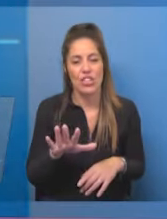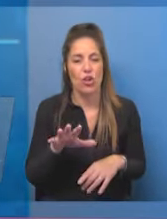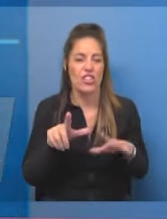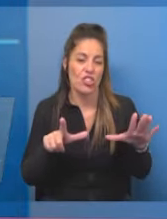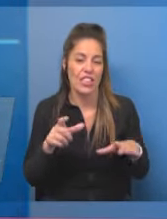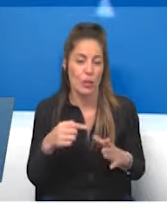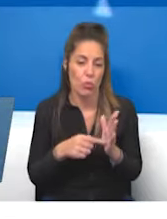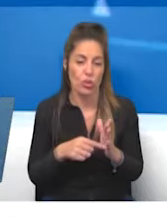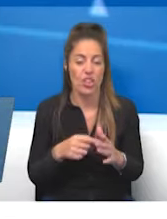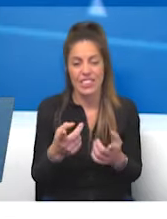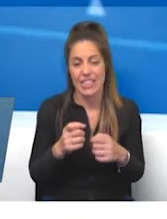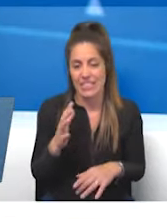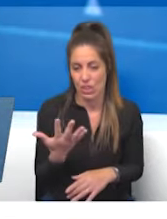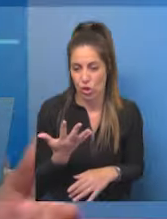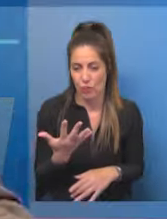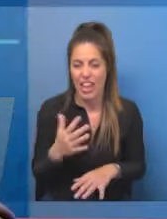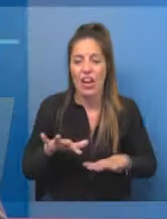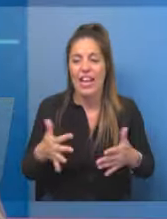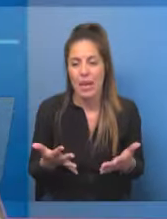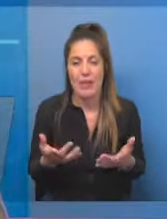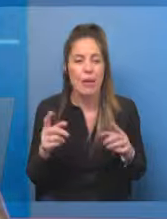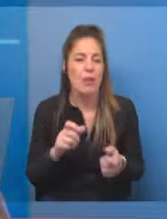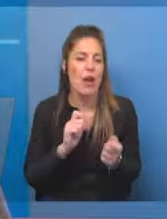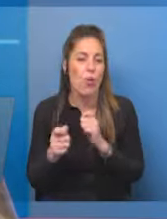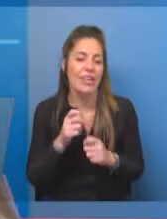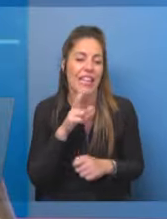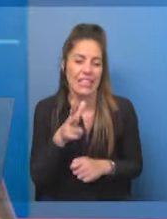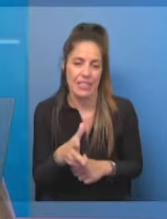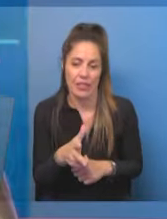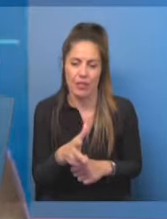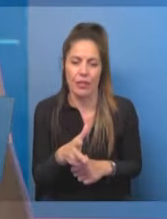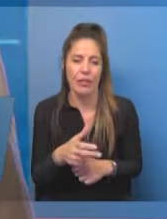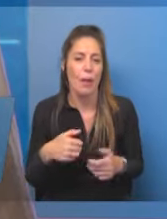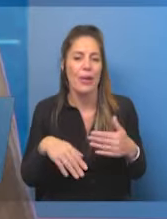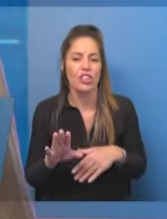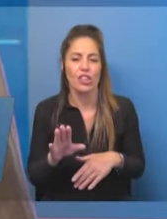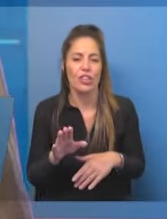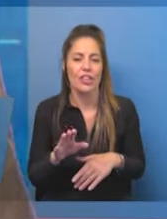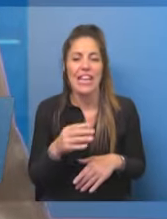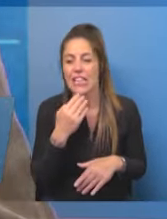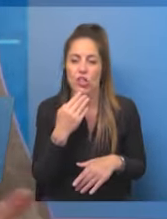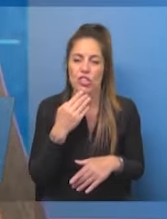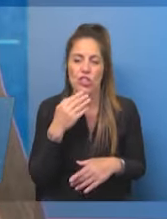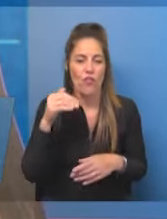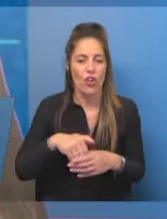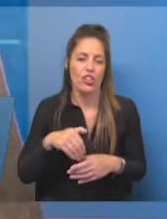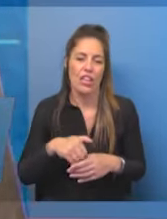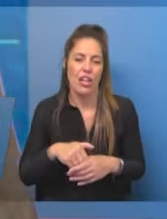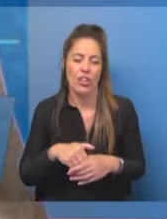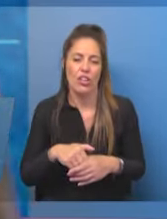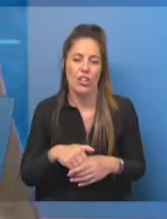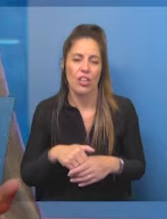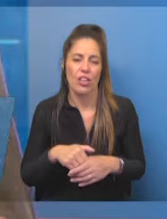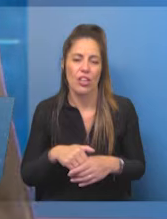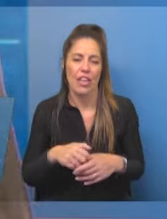puntos Ahora qué pasa la misma encuesta dice este la mayor parte de esos indecisos votaron